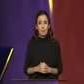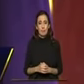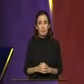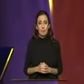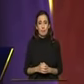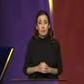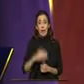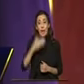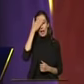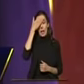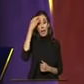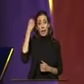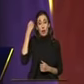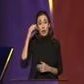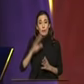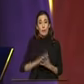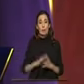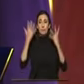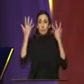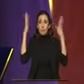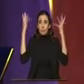No será el olvido.